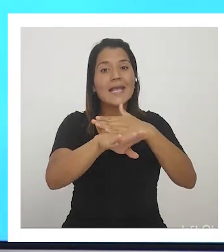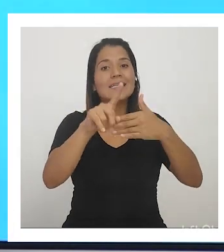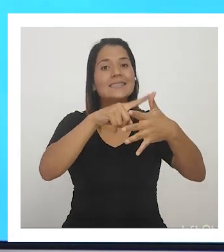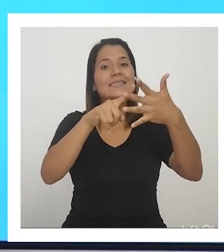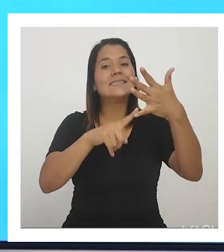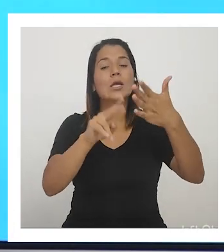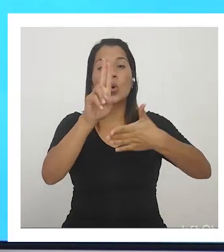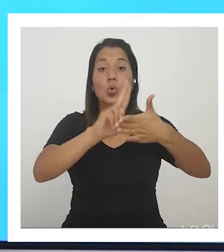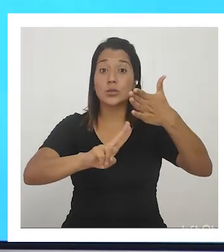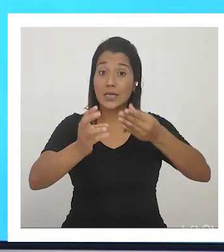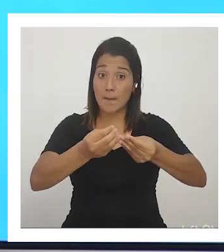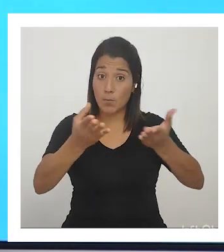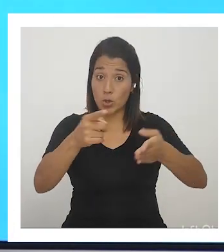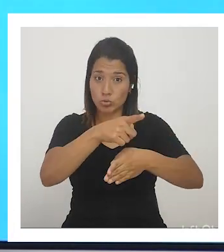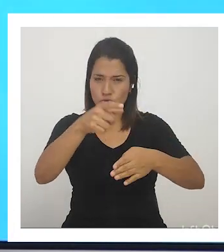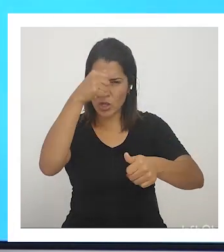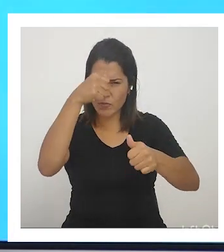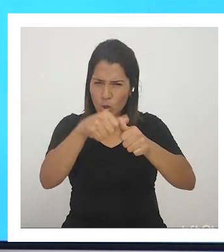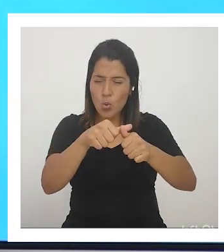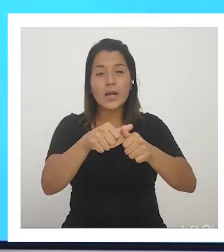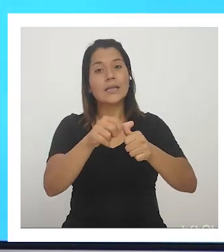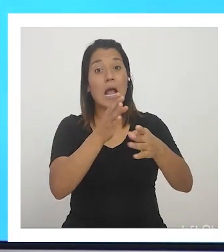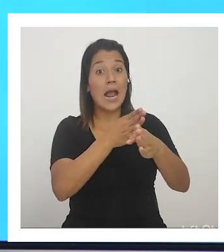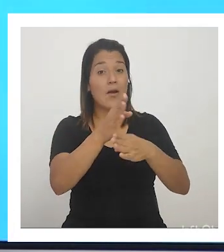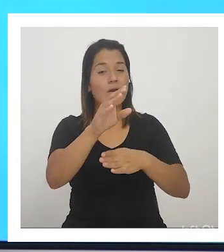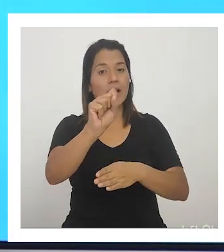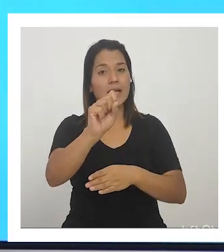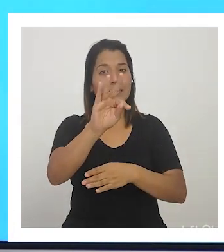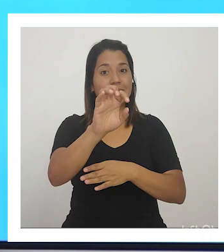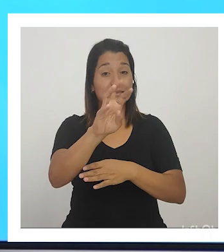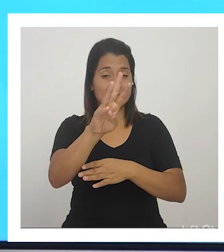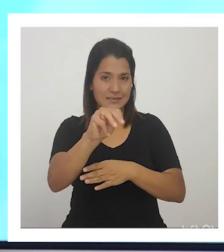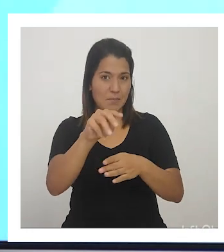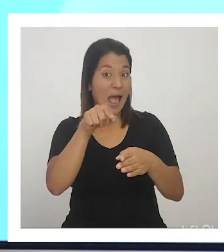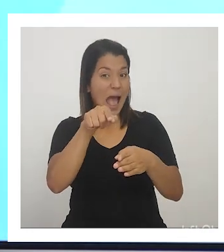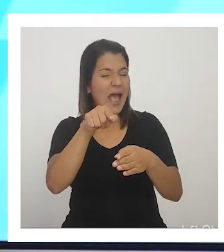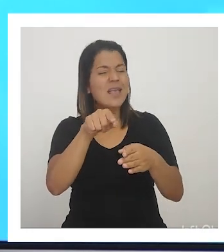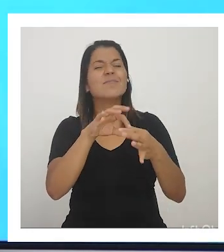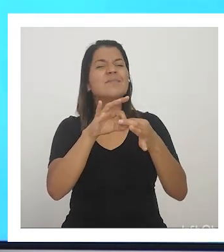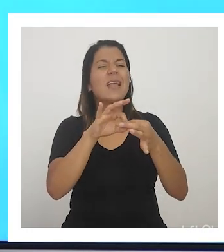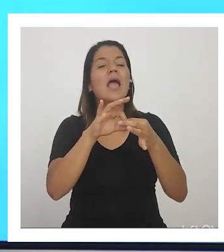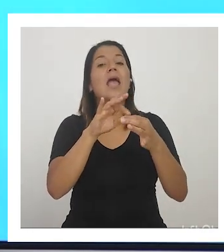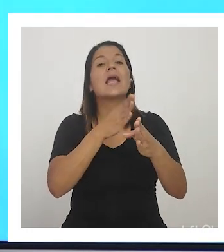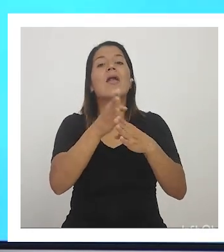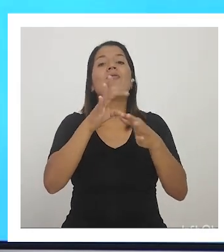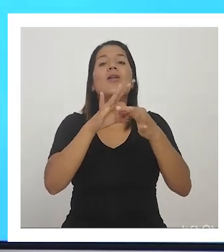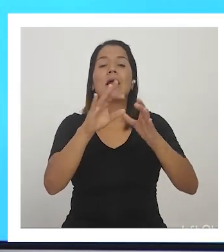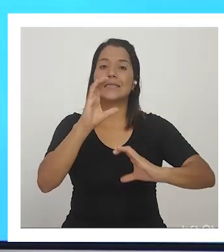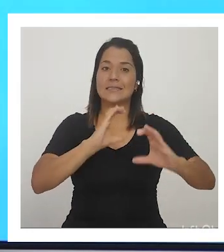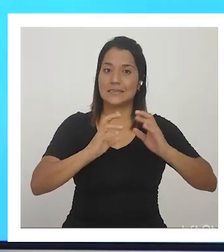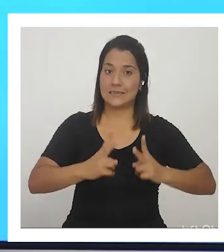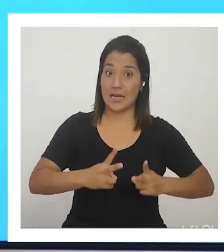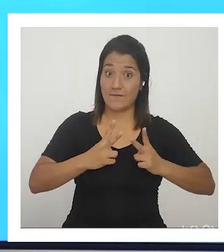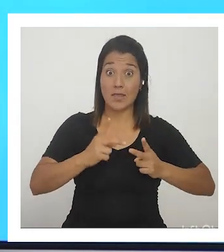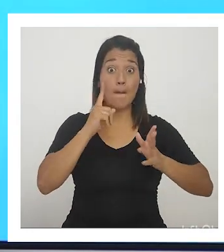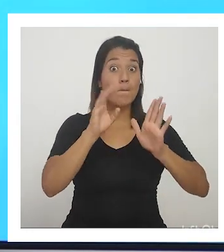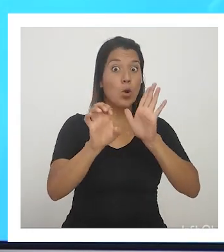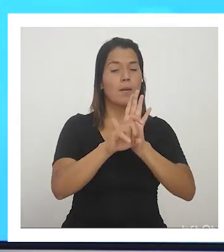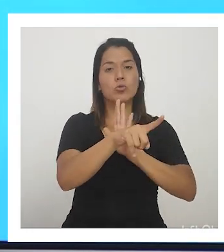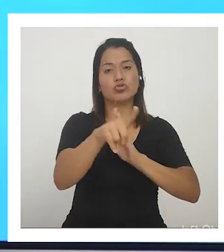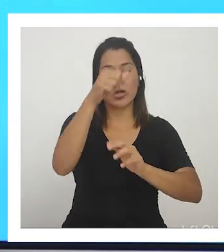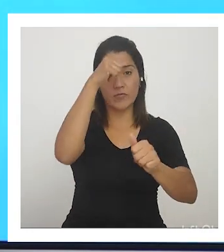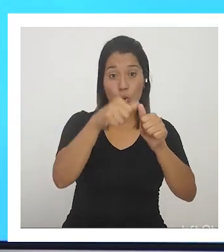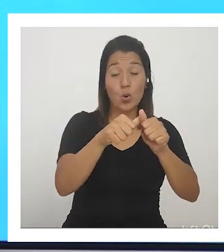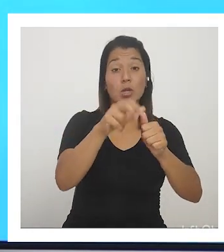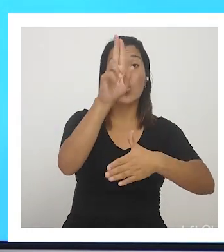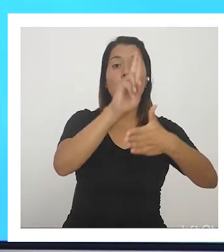Recordemos también que en las carreras STEM se ubican todas las carreras de las ciencias de la vida. Entonces, por ejemplo, recordemos que tanto la Universidad Nacional como